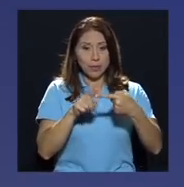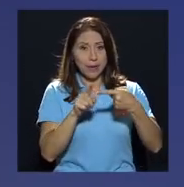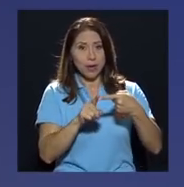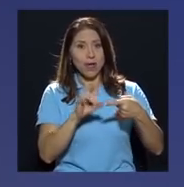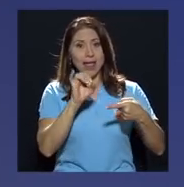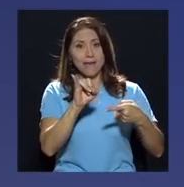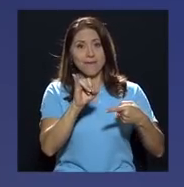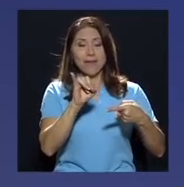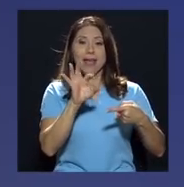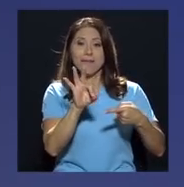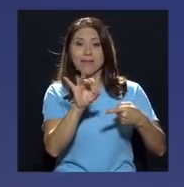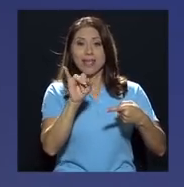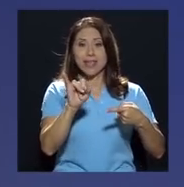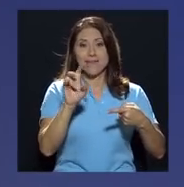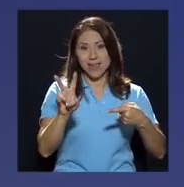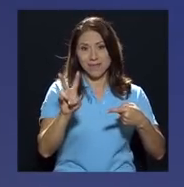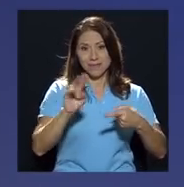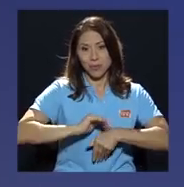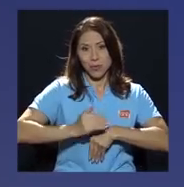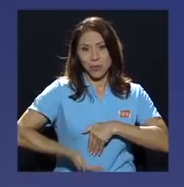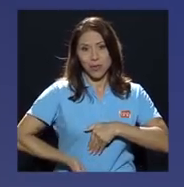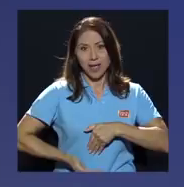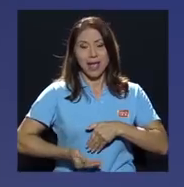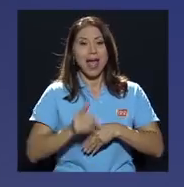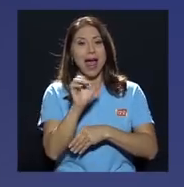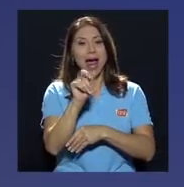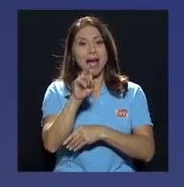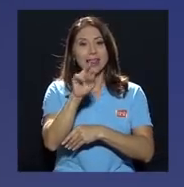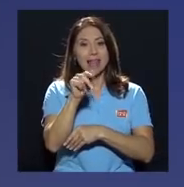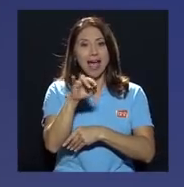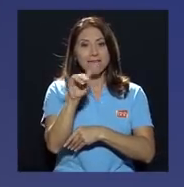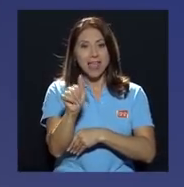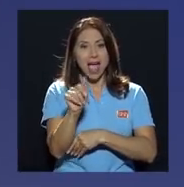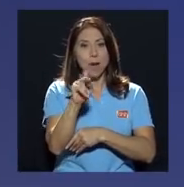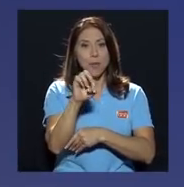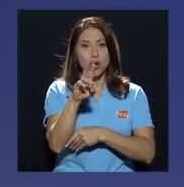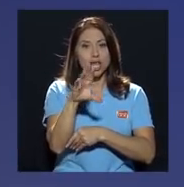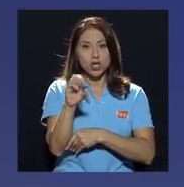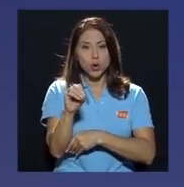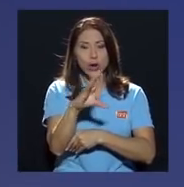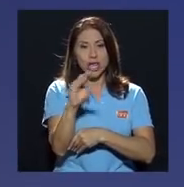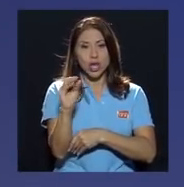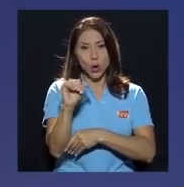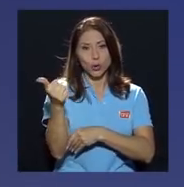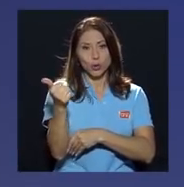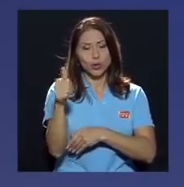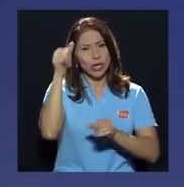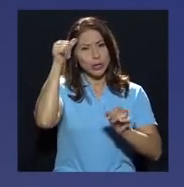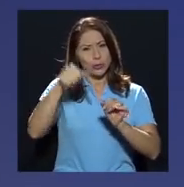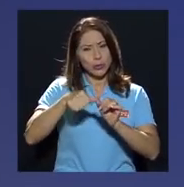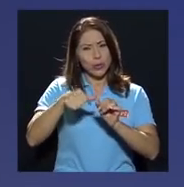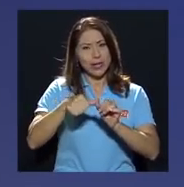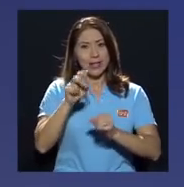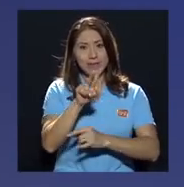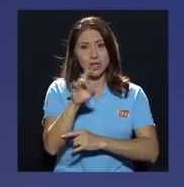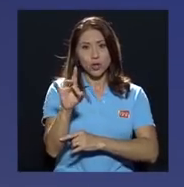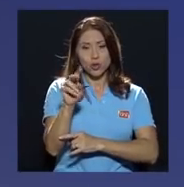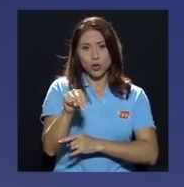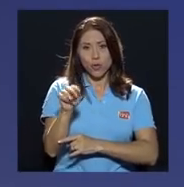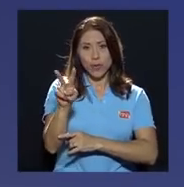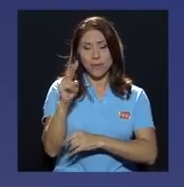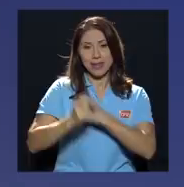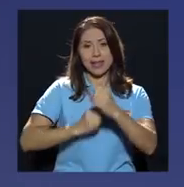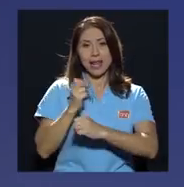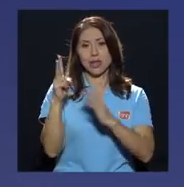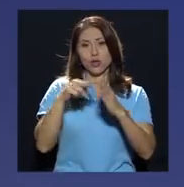la fertilización in vitro que es el famoso caso artavia murillo y otros que nos recuerda el 28 de noviembre